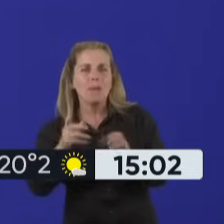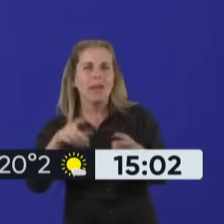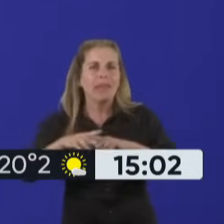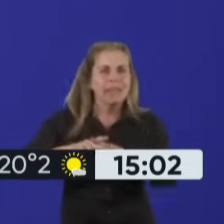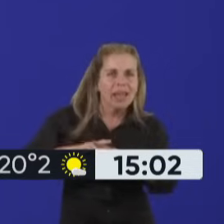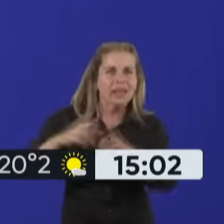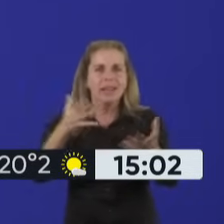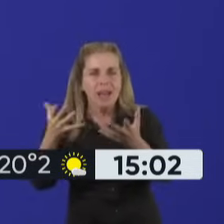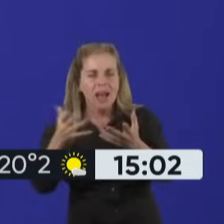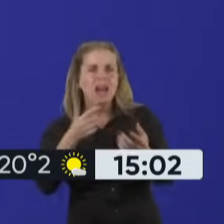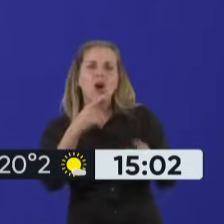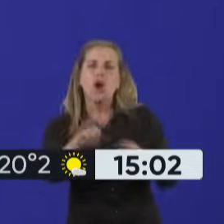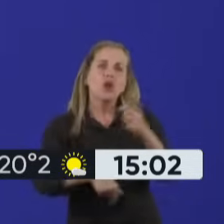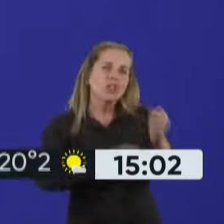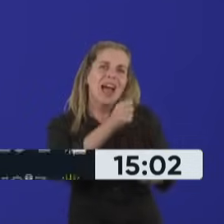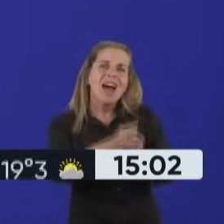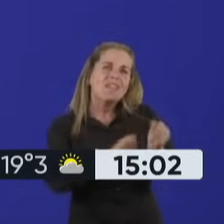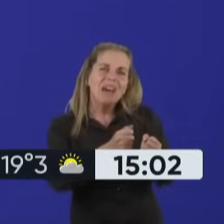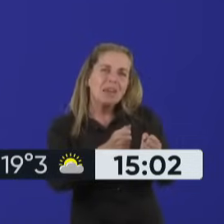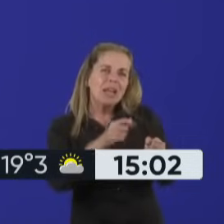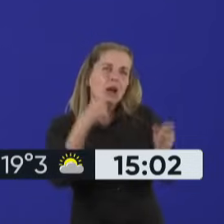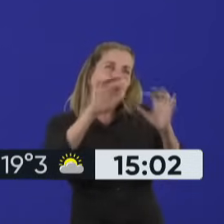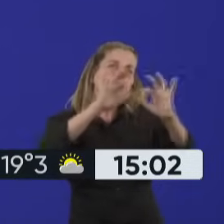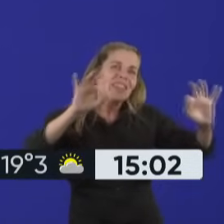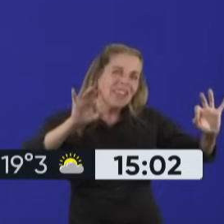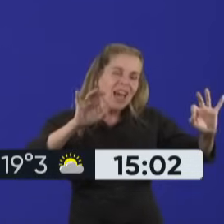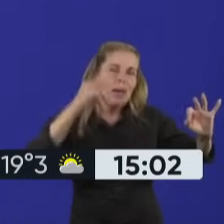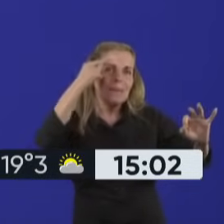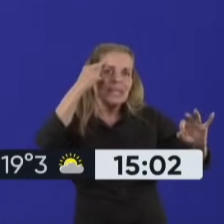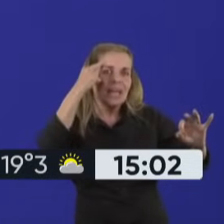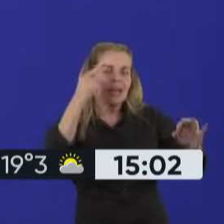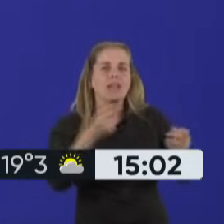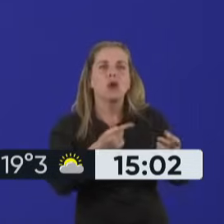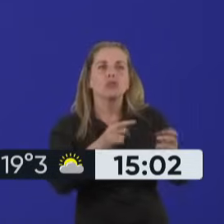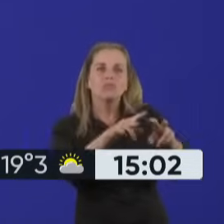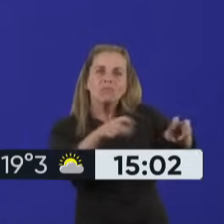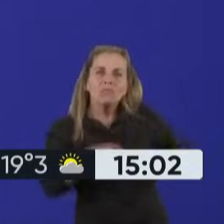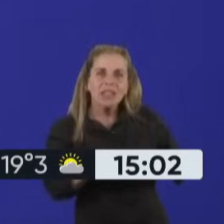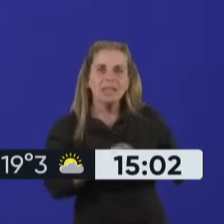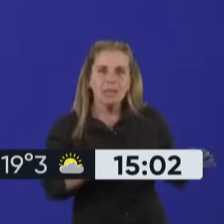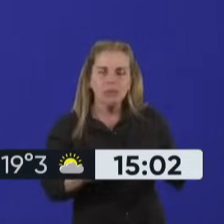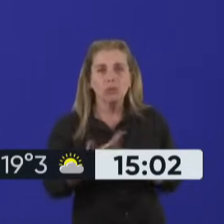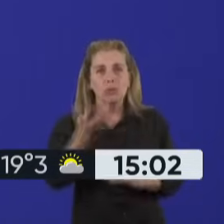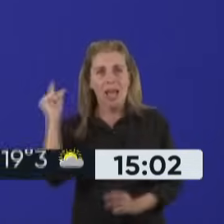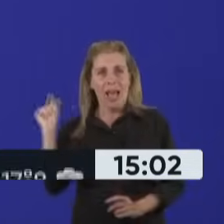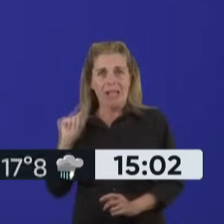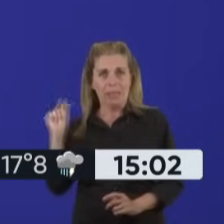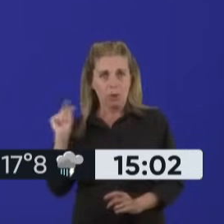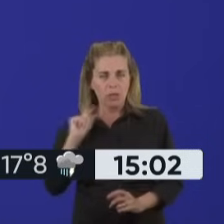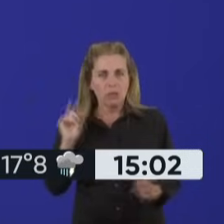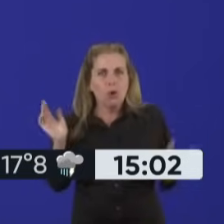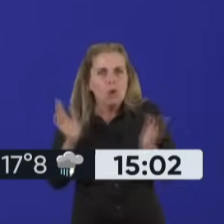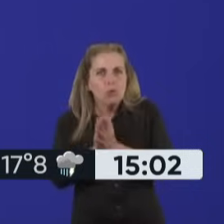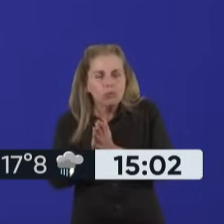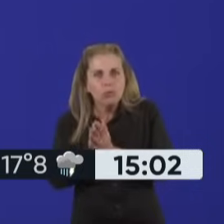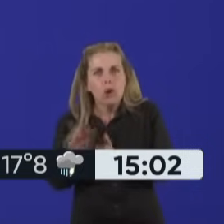alfileres. La fábrica de alfileres es la idea de los rendimientos crecientes. De hecho, recientemente con el doctor